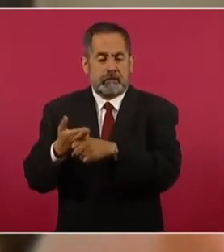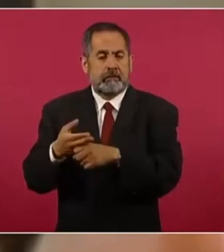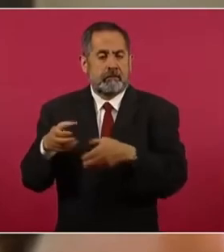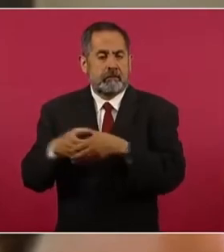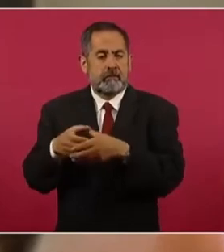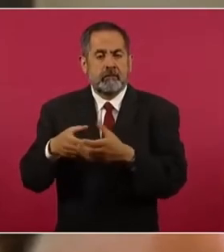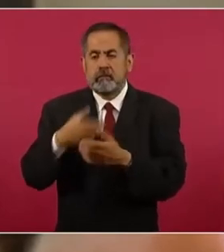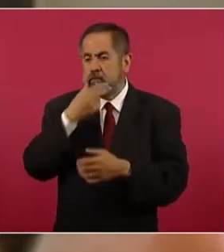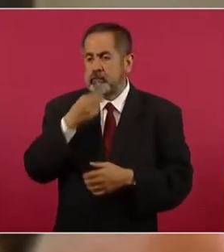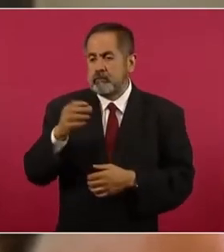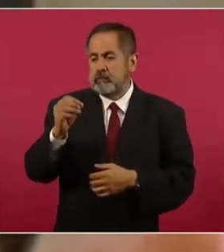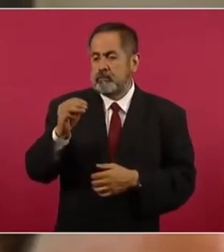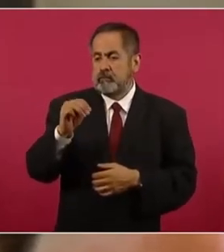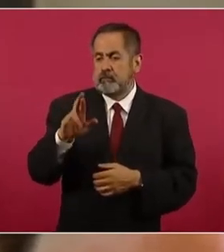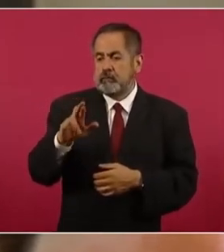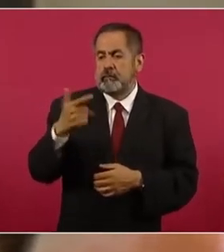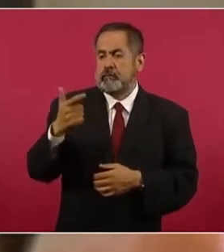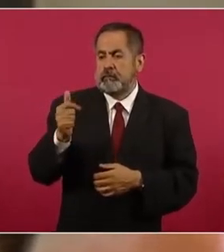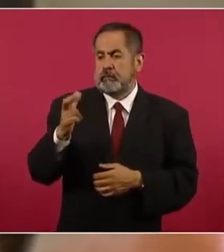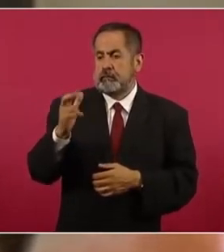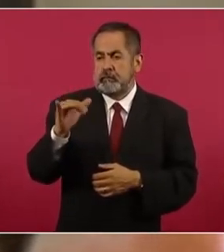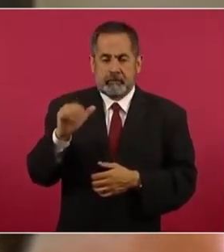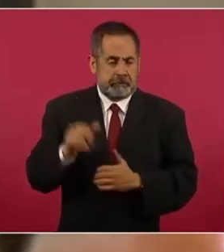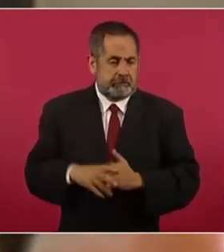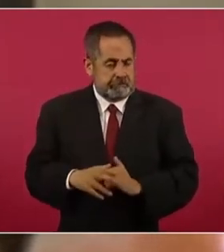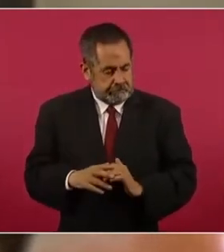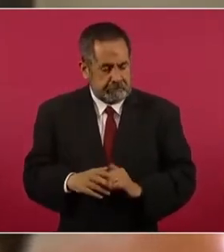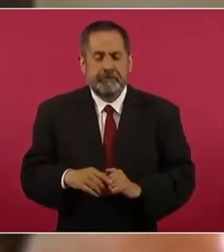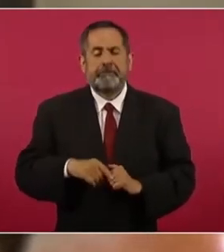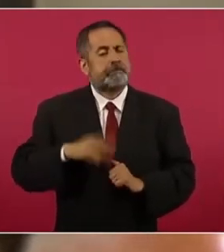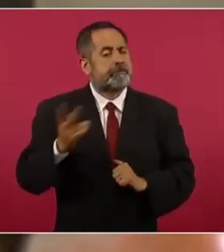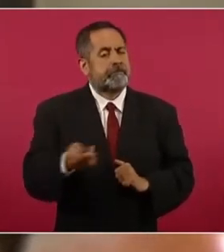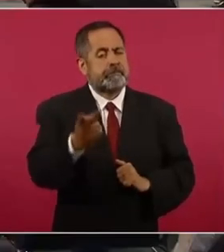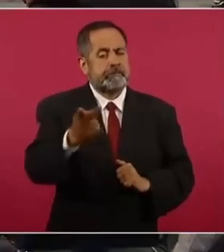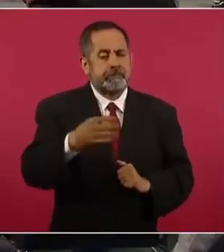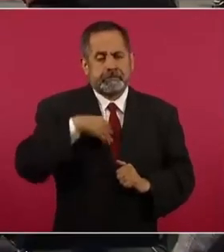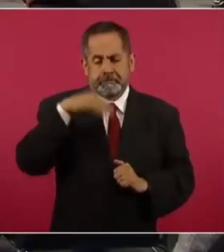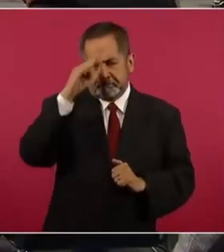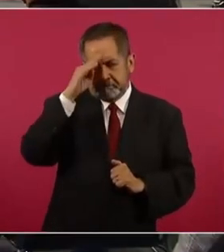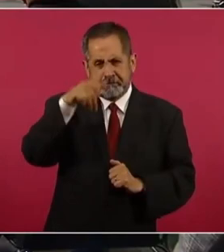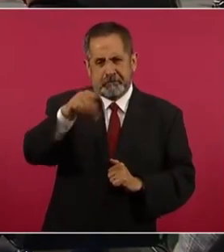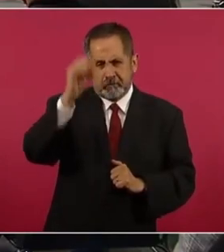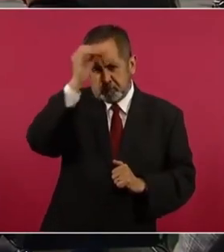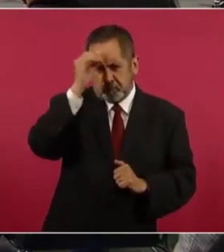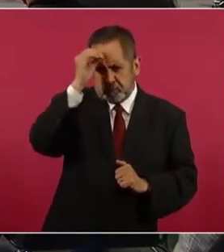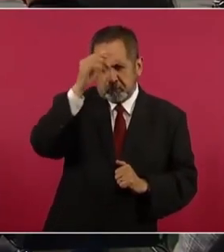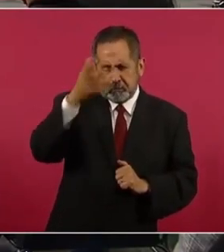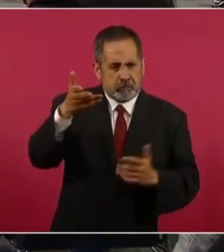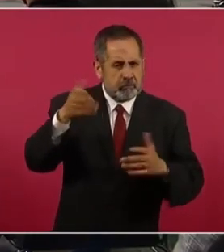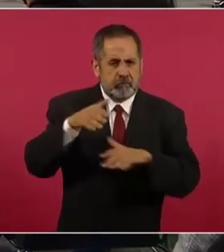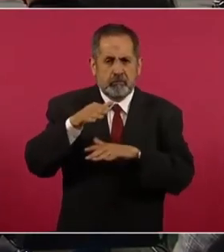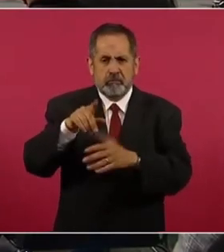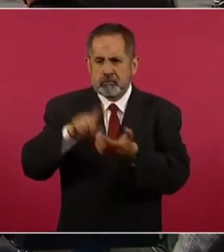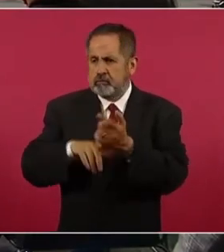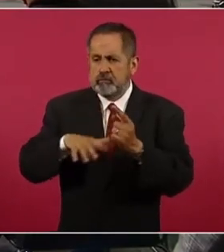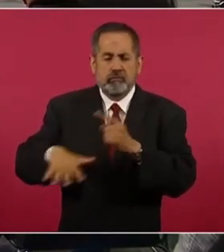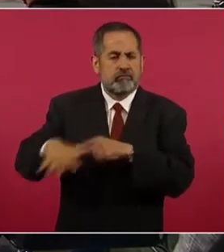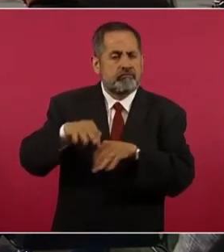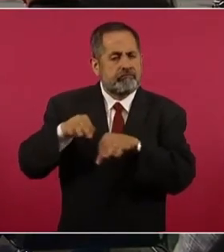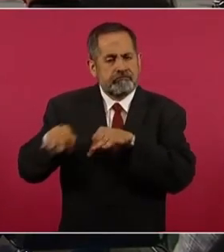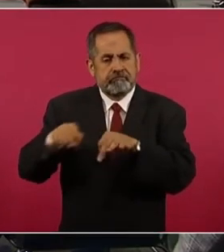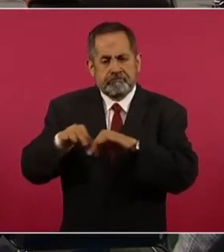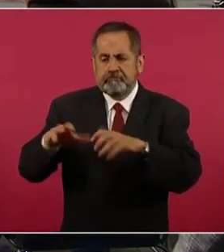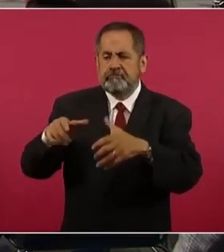Omar García Harfuch. La pregunta es, señor presidente, ¿cuál es su opinión al respecto del